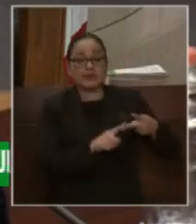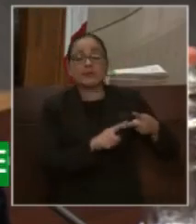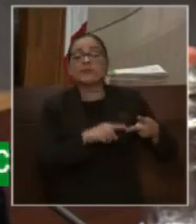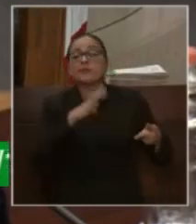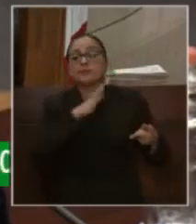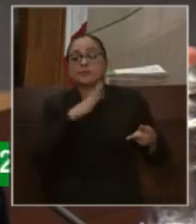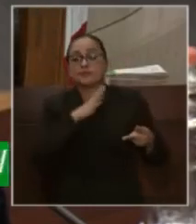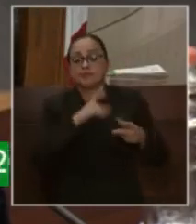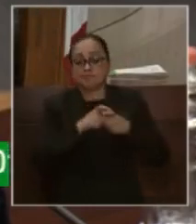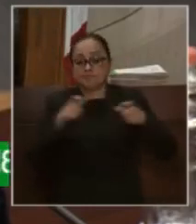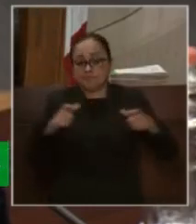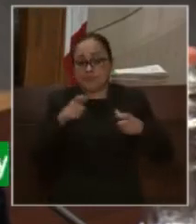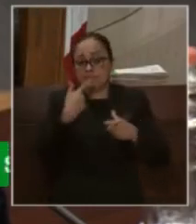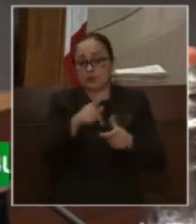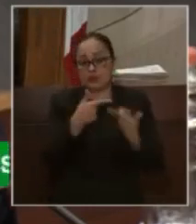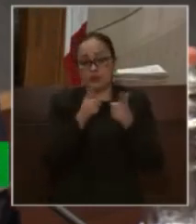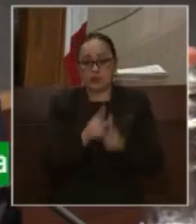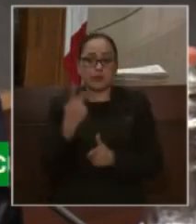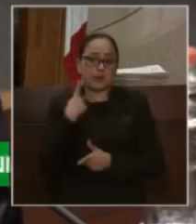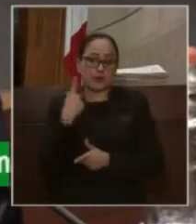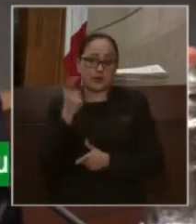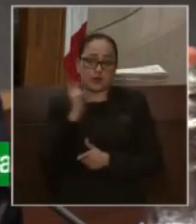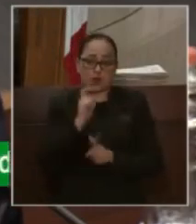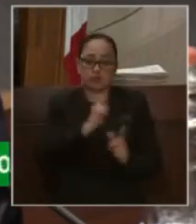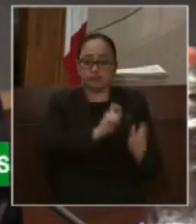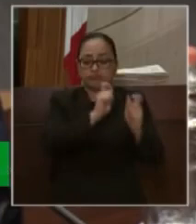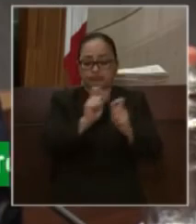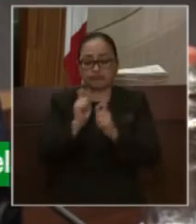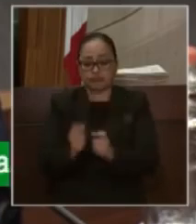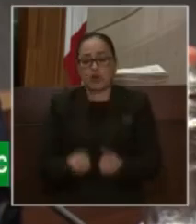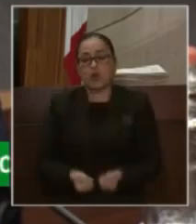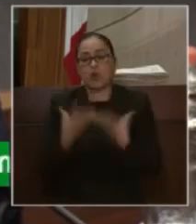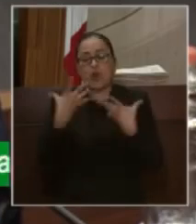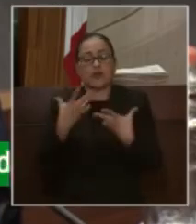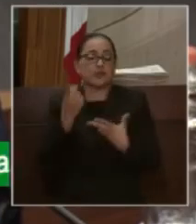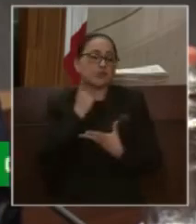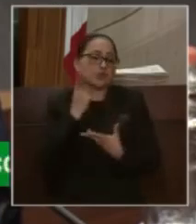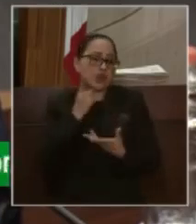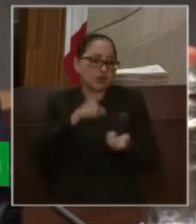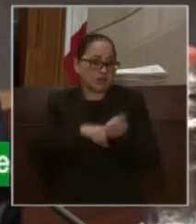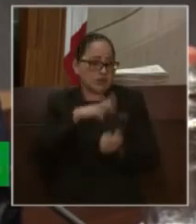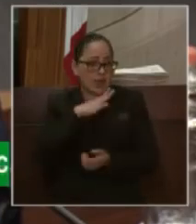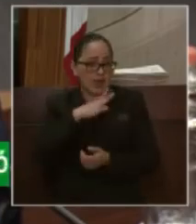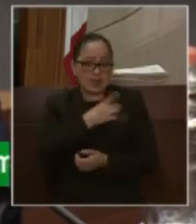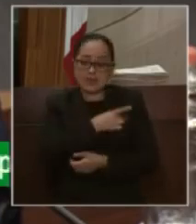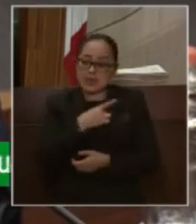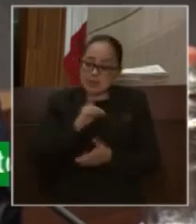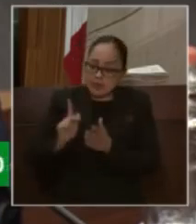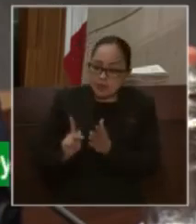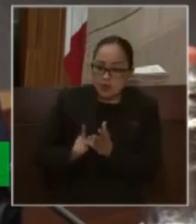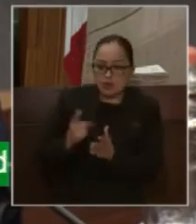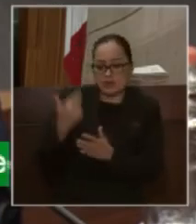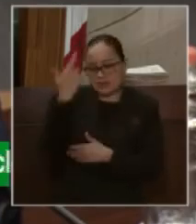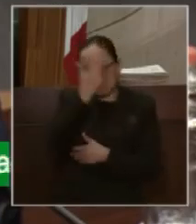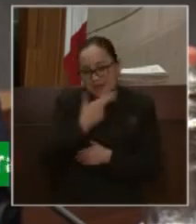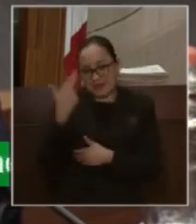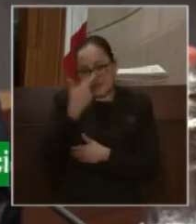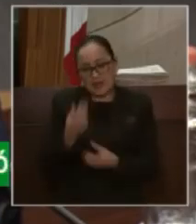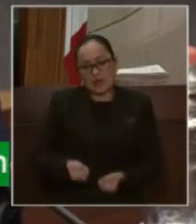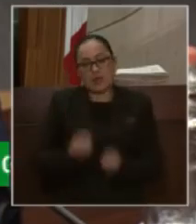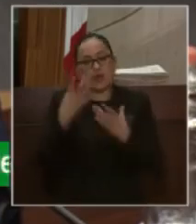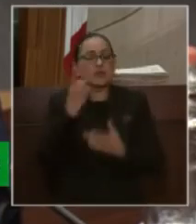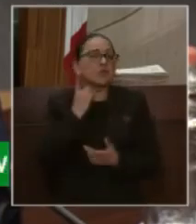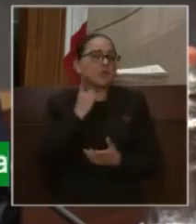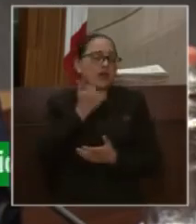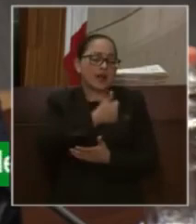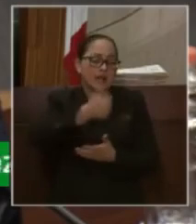actualizada la sobrerepresentación de un partido. Una vez asignadas las diputaciones a que tiene derecho, se debe realizar nuevamente el procedimiento de distribución mediante